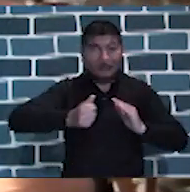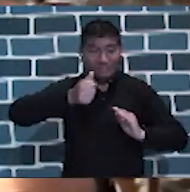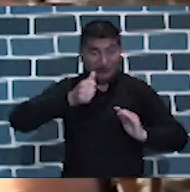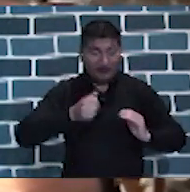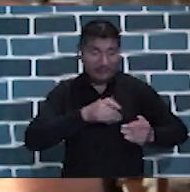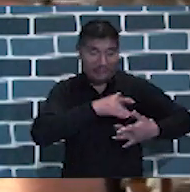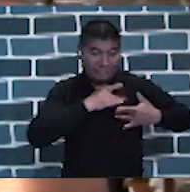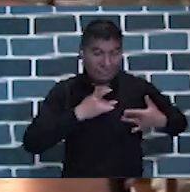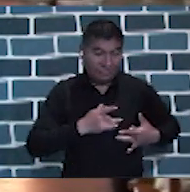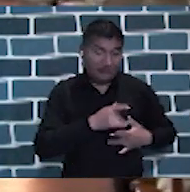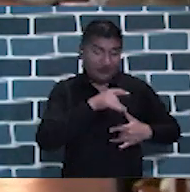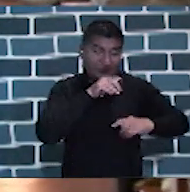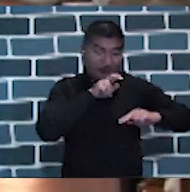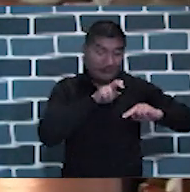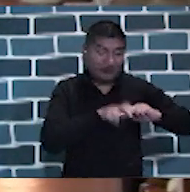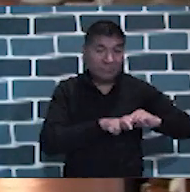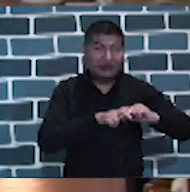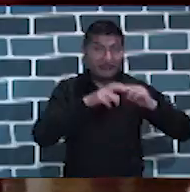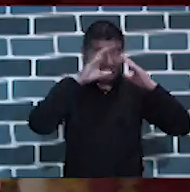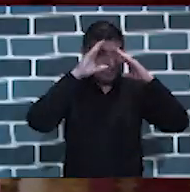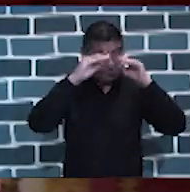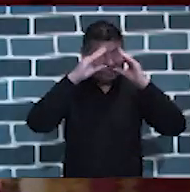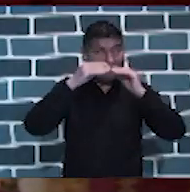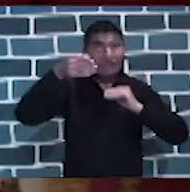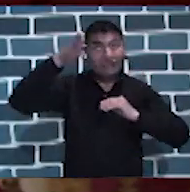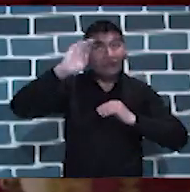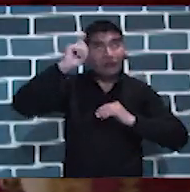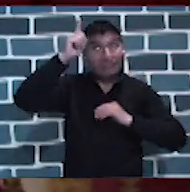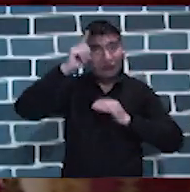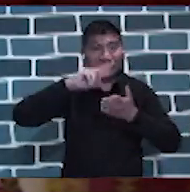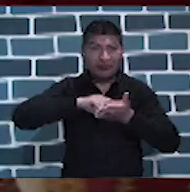nuestro corazón, que nos enseñe que Dios es